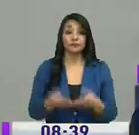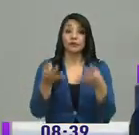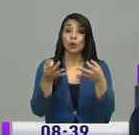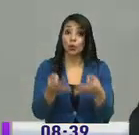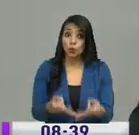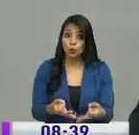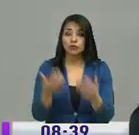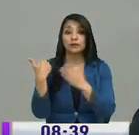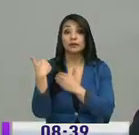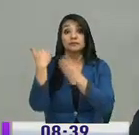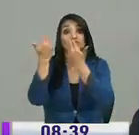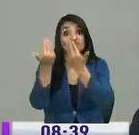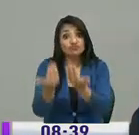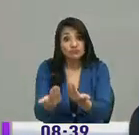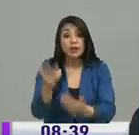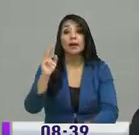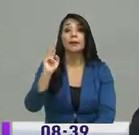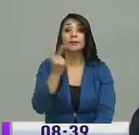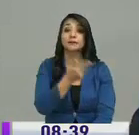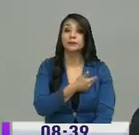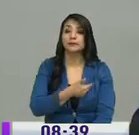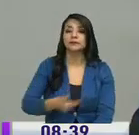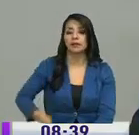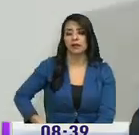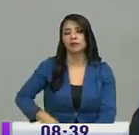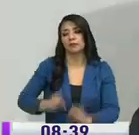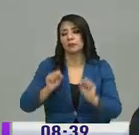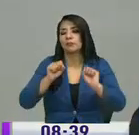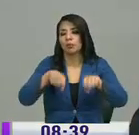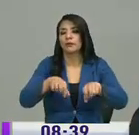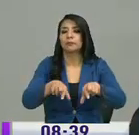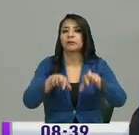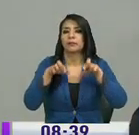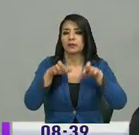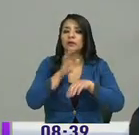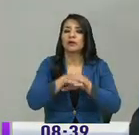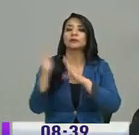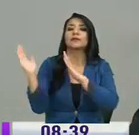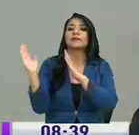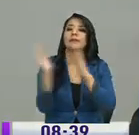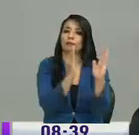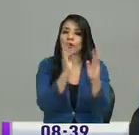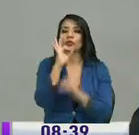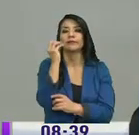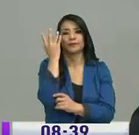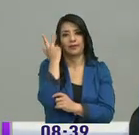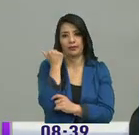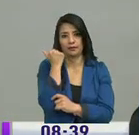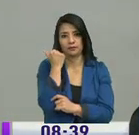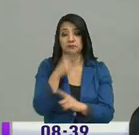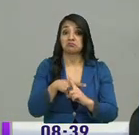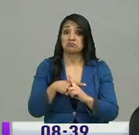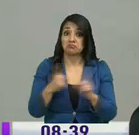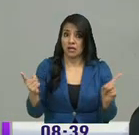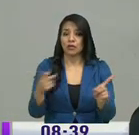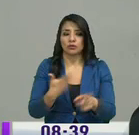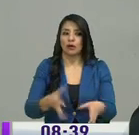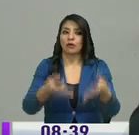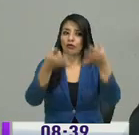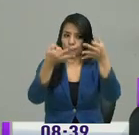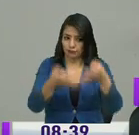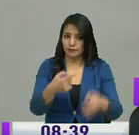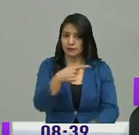un encargo de vicepresidenta, era procedente dada la temporalidad del encargo, 90 días. En el momento que se la